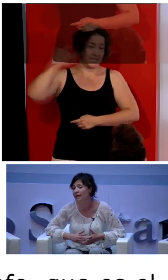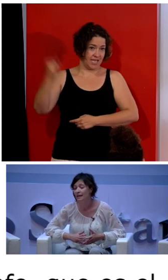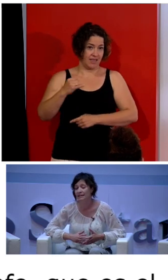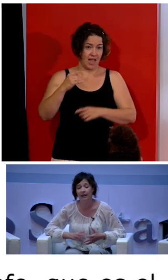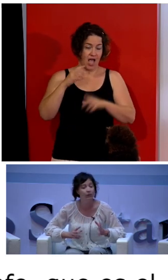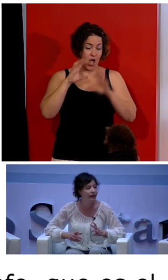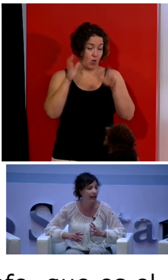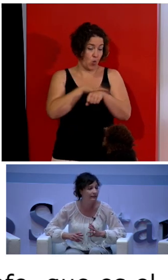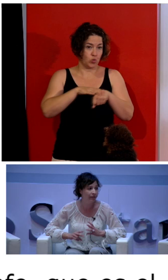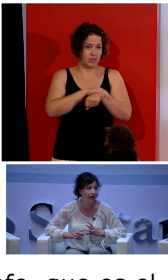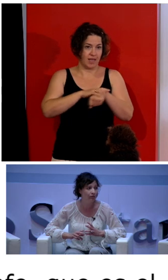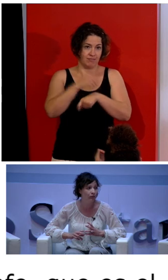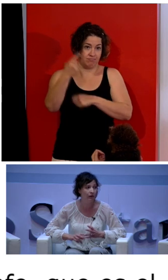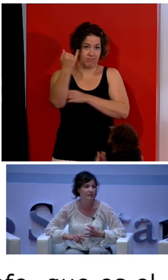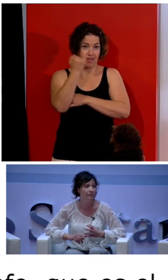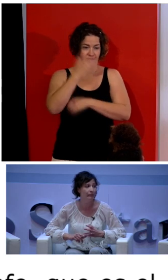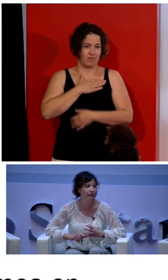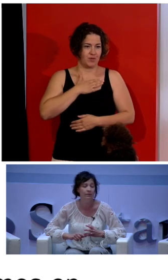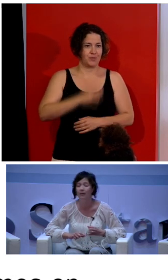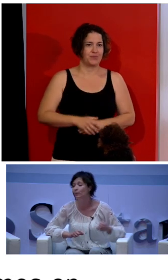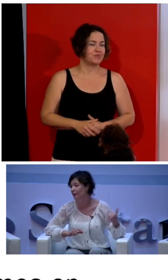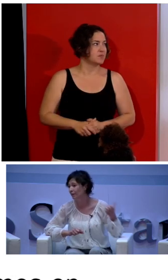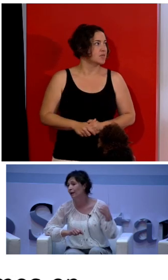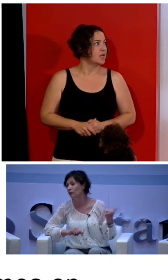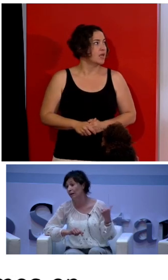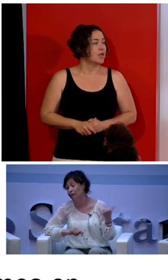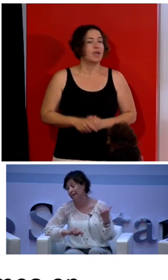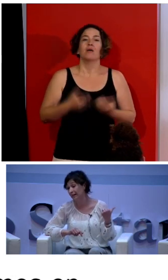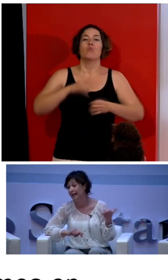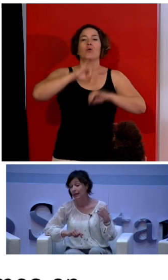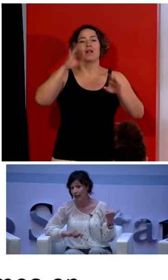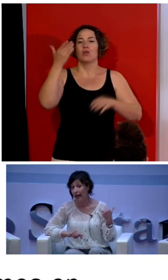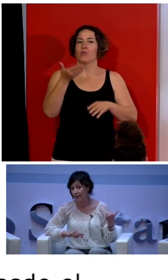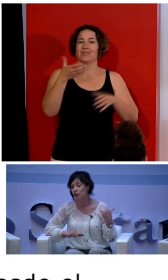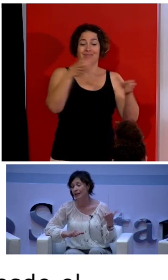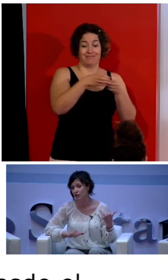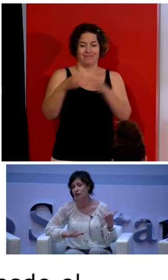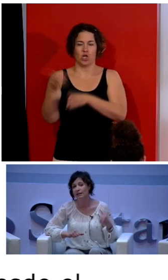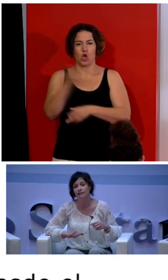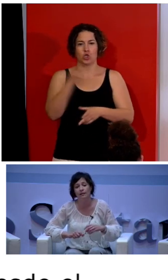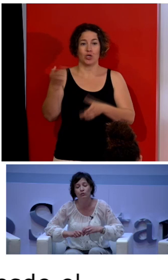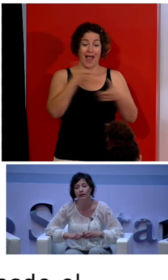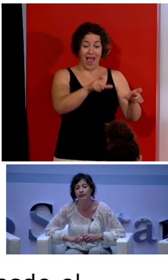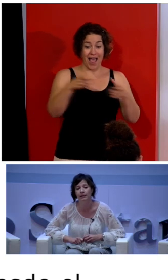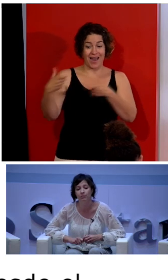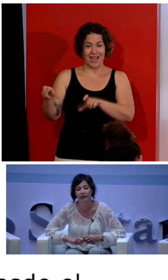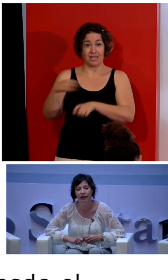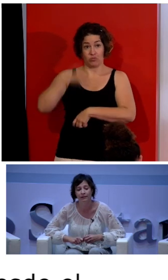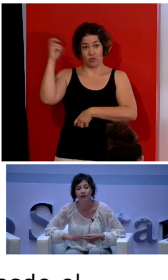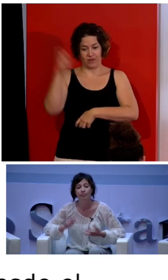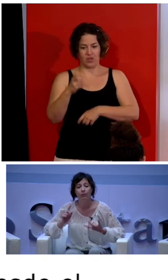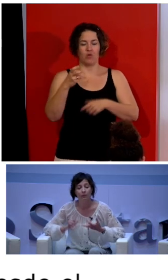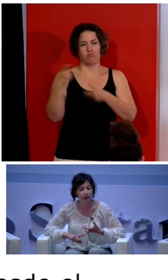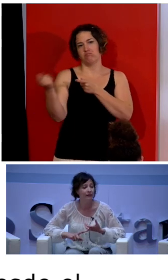áreas. Y está muy claro desde el principio la importancia de la coordinación entre, al menos, las dos áreas que estamos aquí